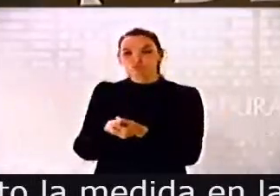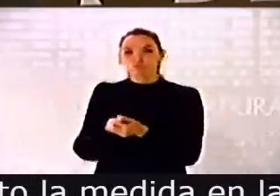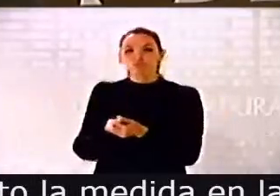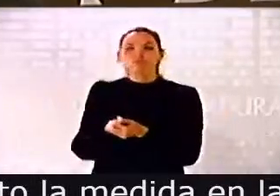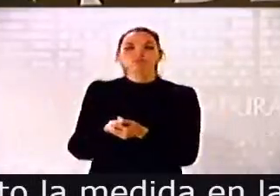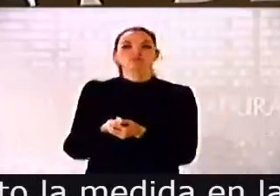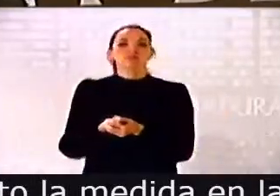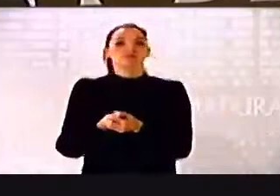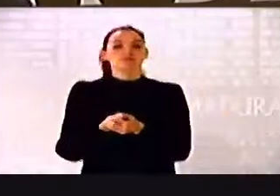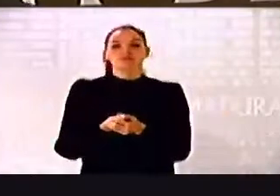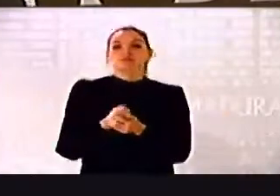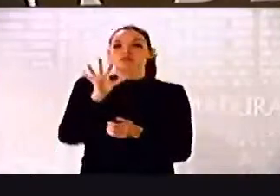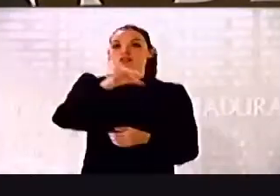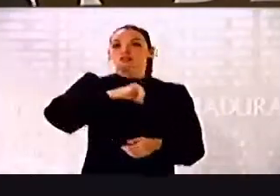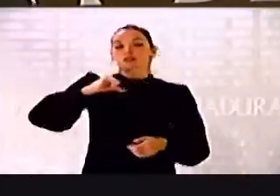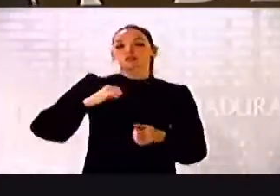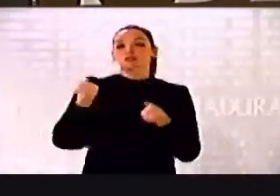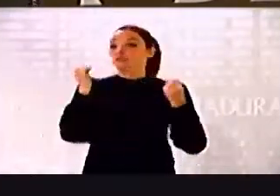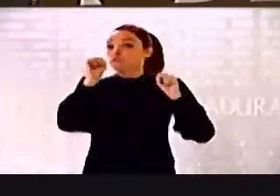Perimetrar una comunidad autónoma